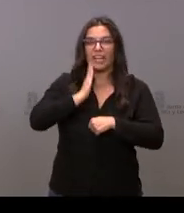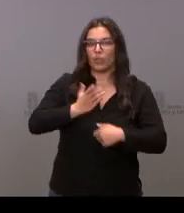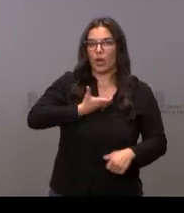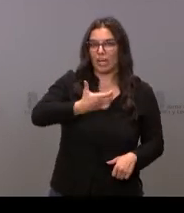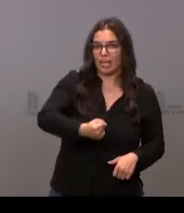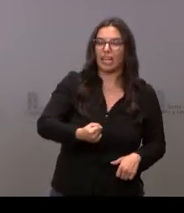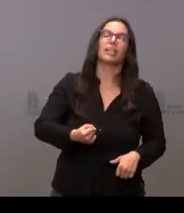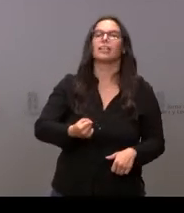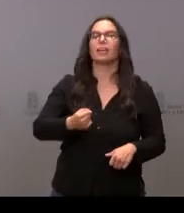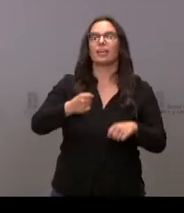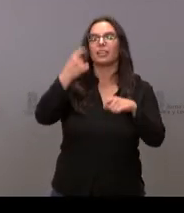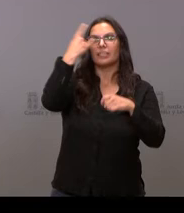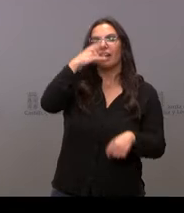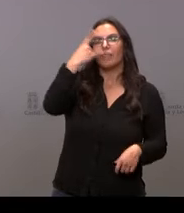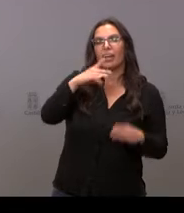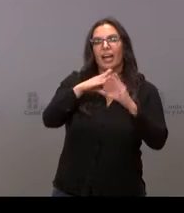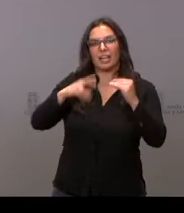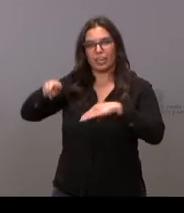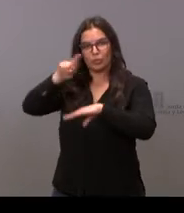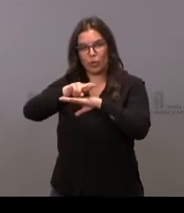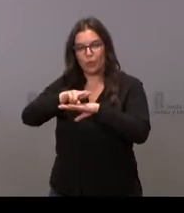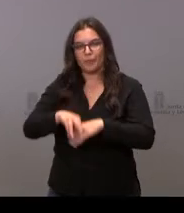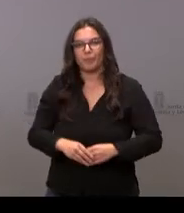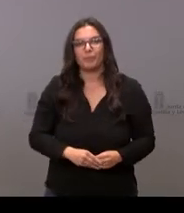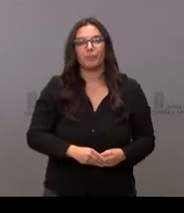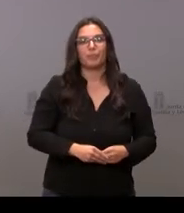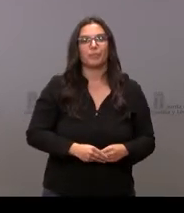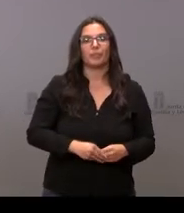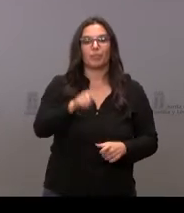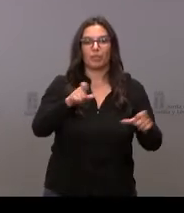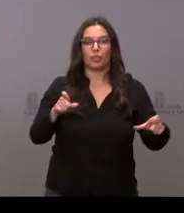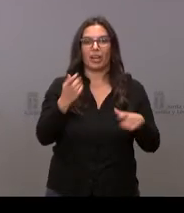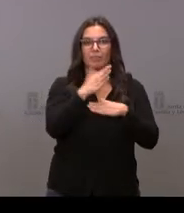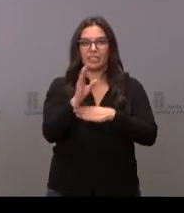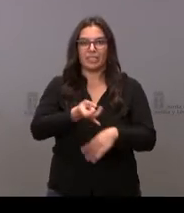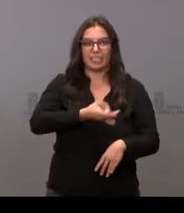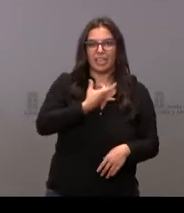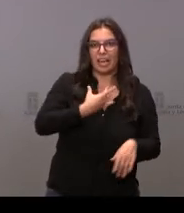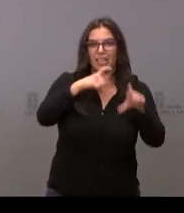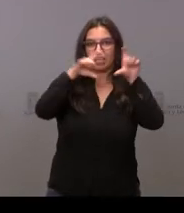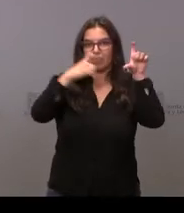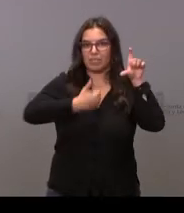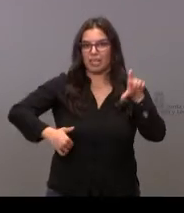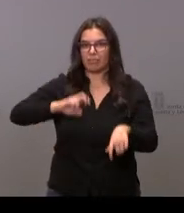rector de la universidad queridos representantes sindicales empresariales